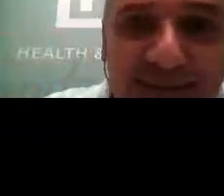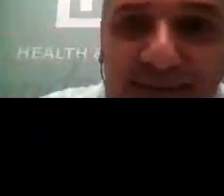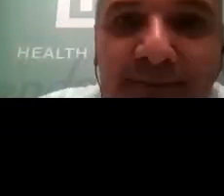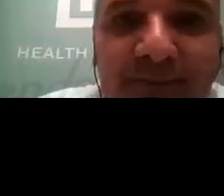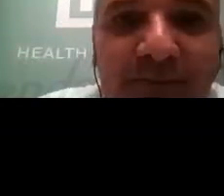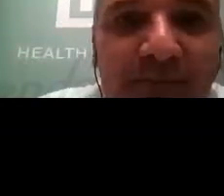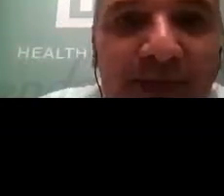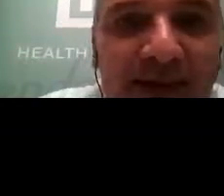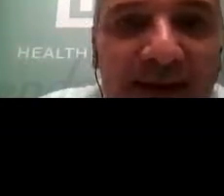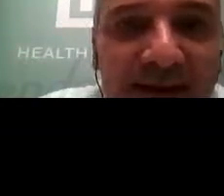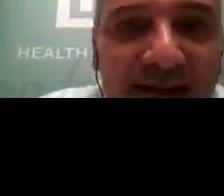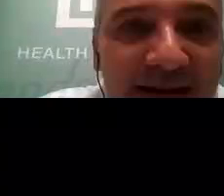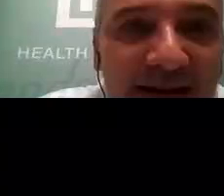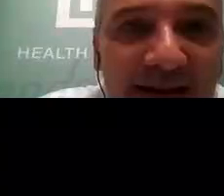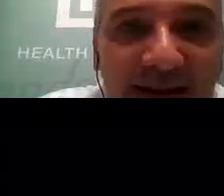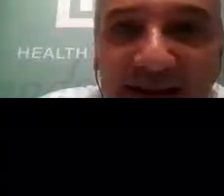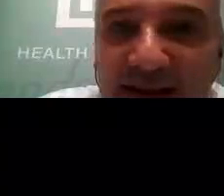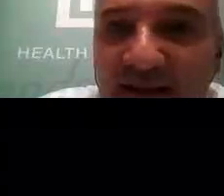doble.